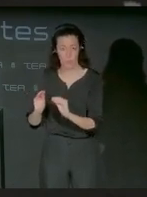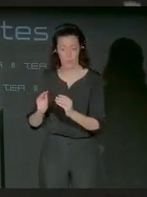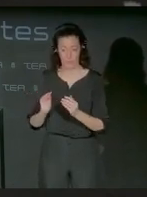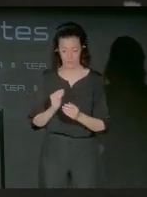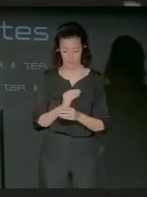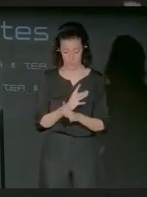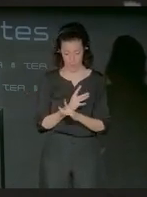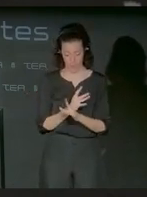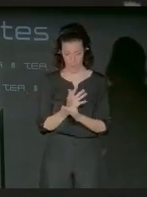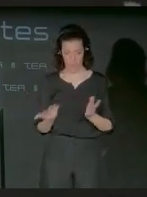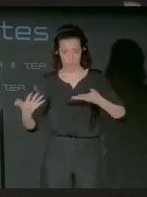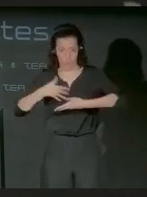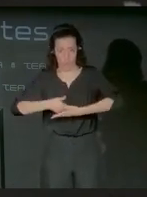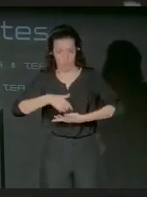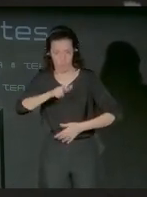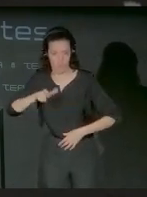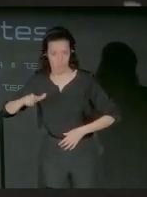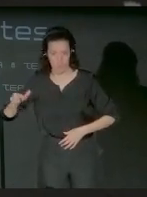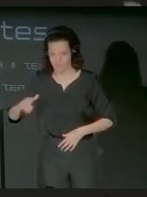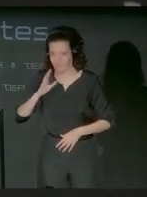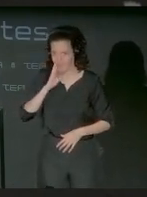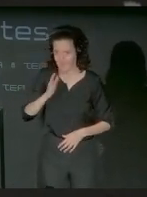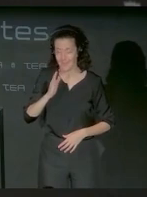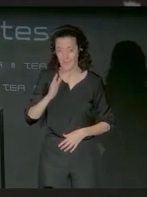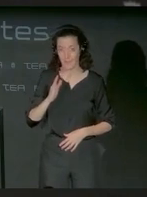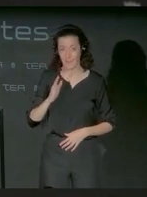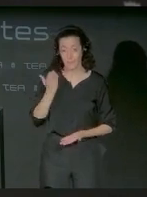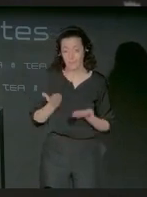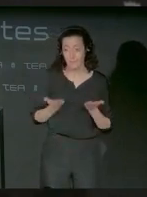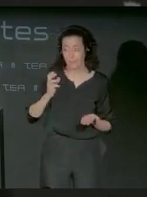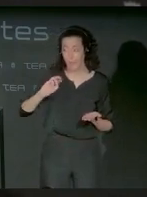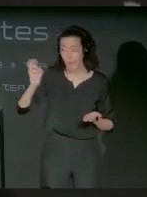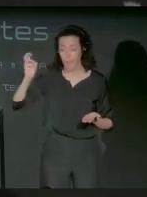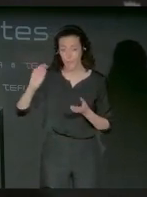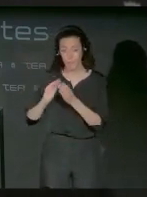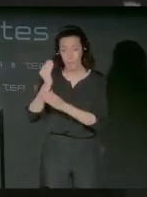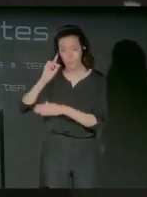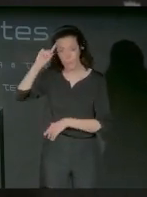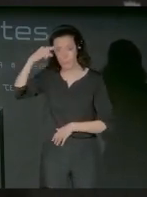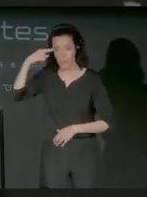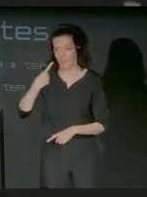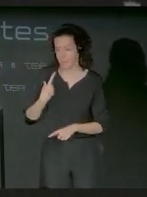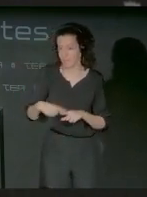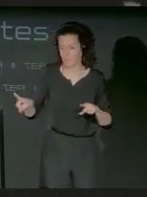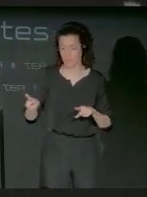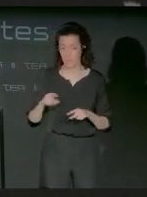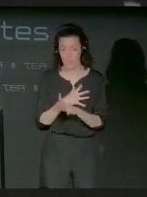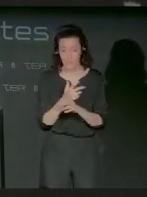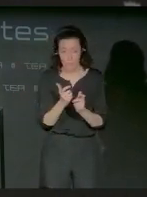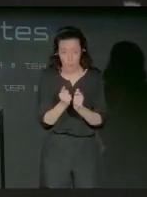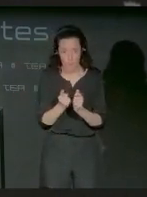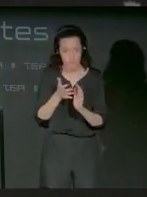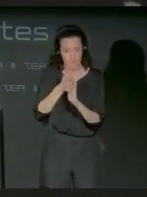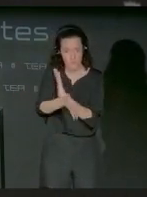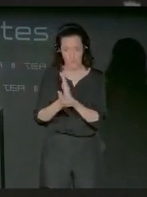público diferenciandoles de otros productos culturales y convirtiéndoles en una manifestación artística plena